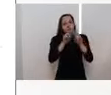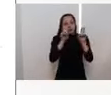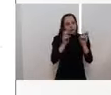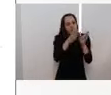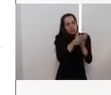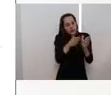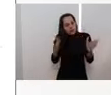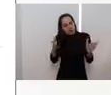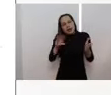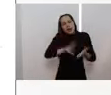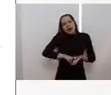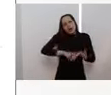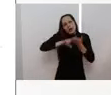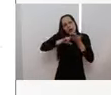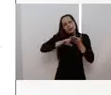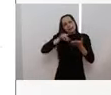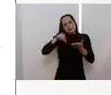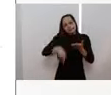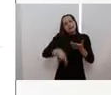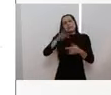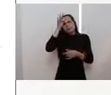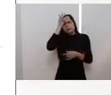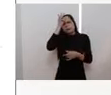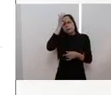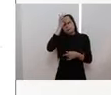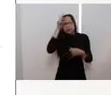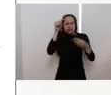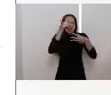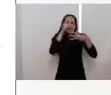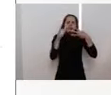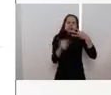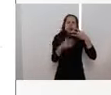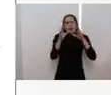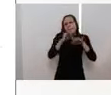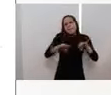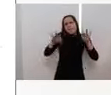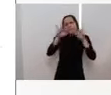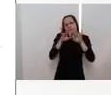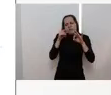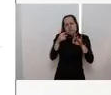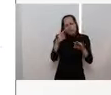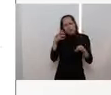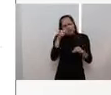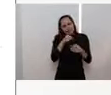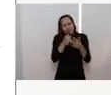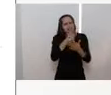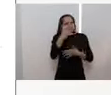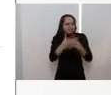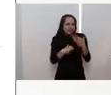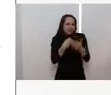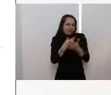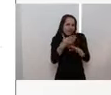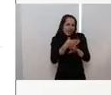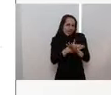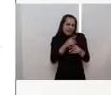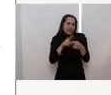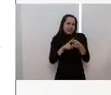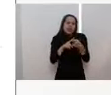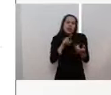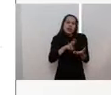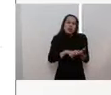se han definido dentro de tres fases fundamentales aquí podemos ver los resultados de cada una de ellas fuimos una fase de recuperación